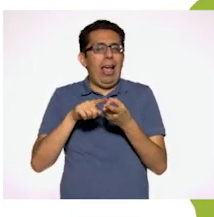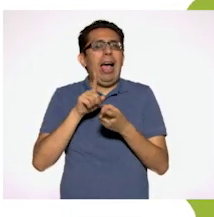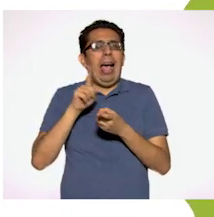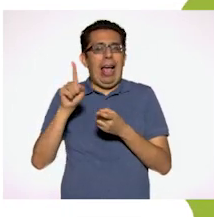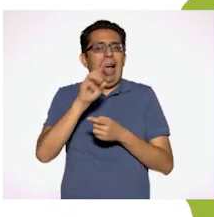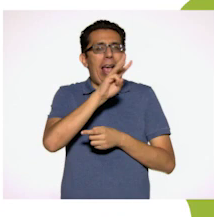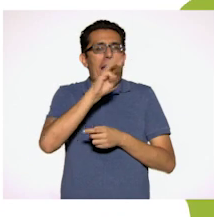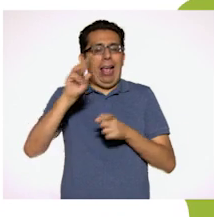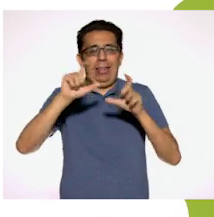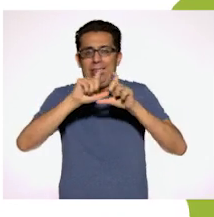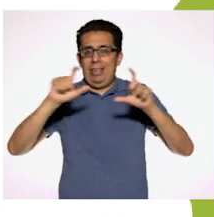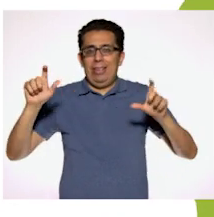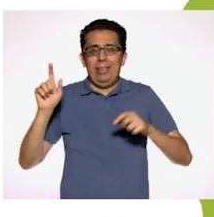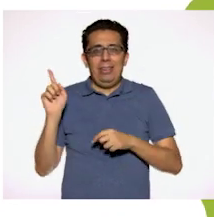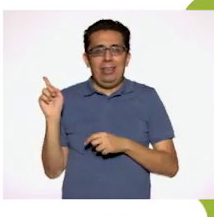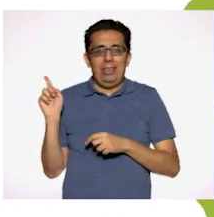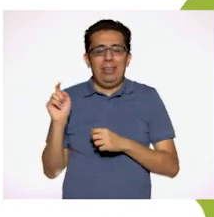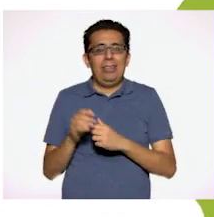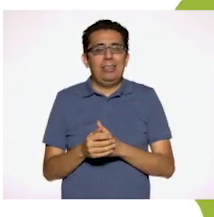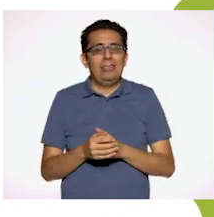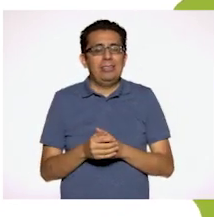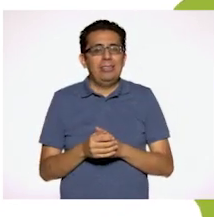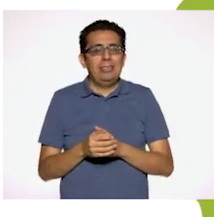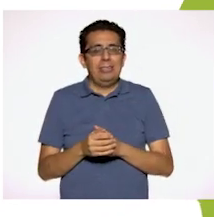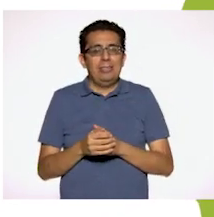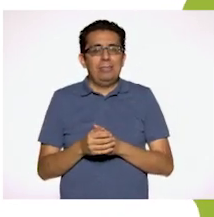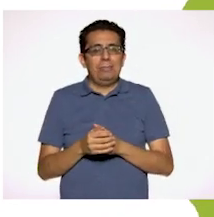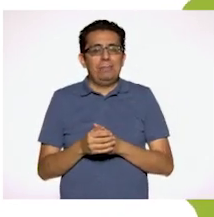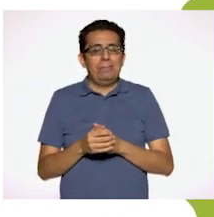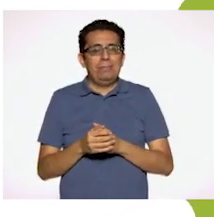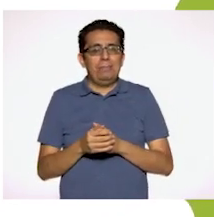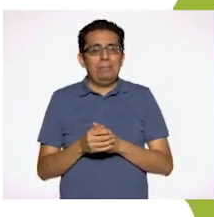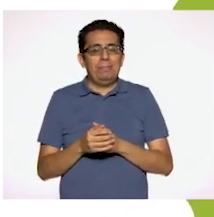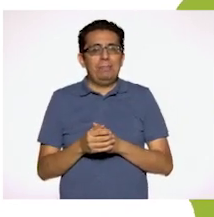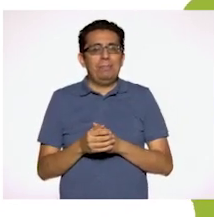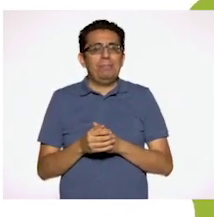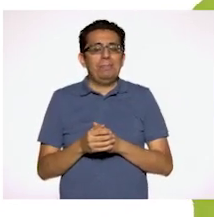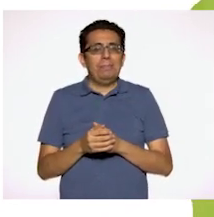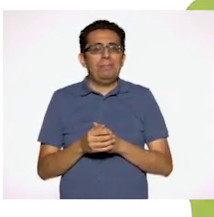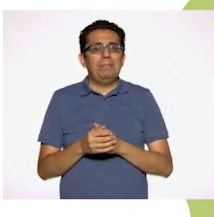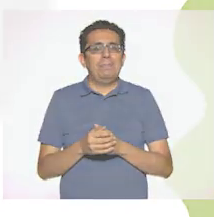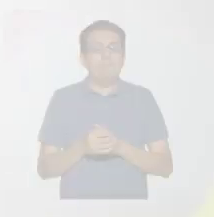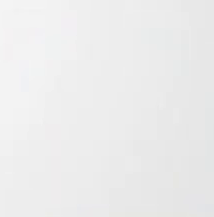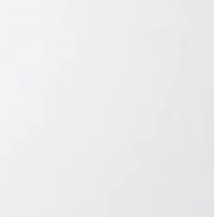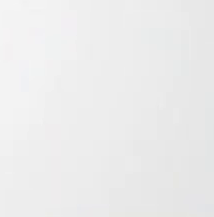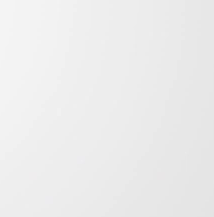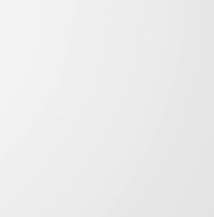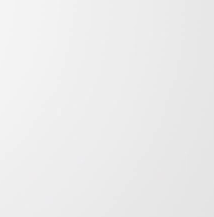siguiente liga: aprendeencasa.sep.gov.mx.